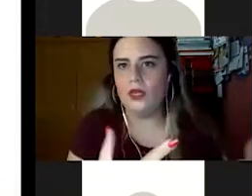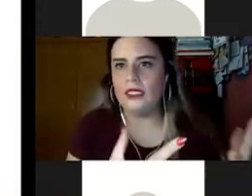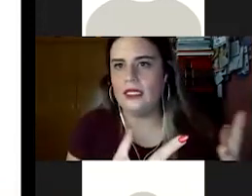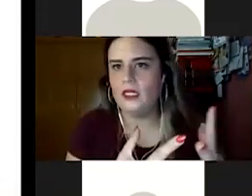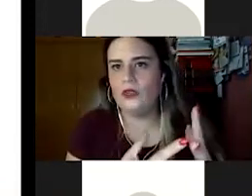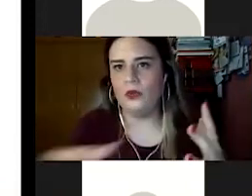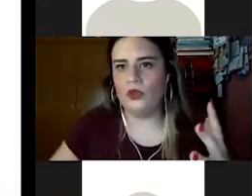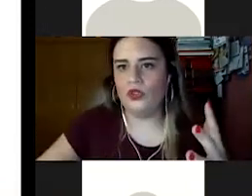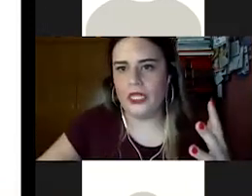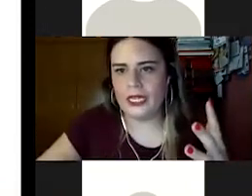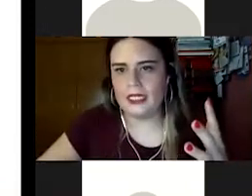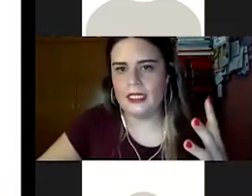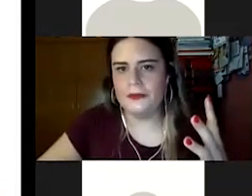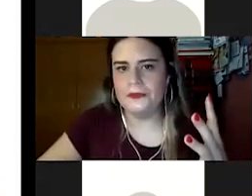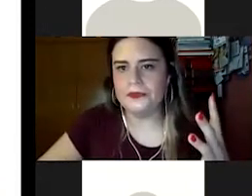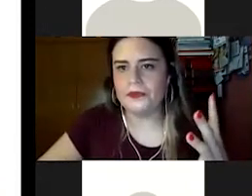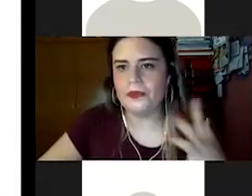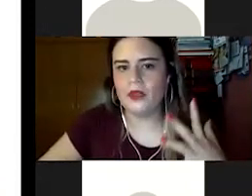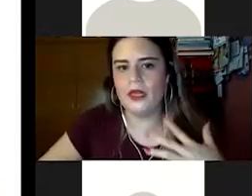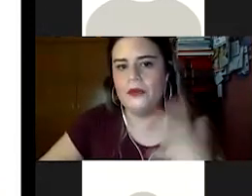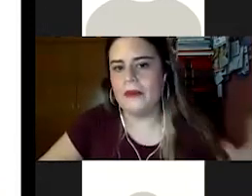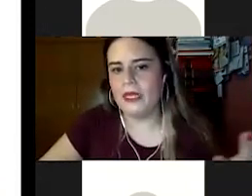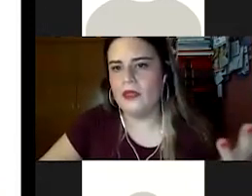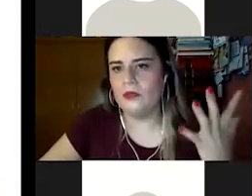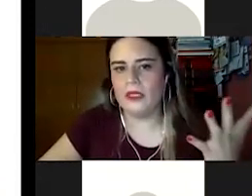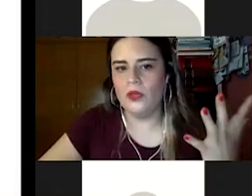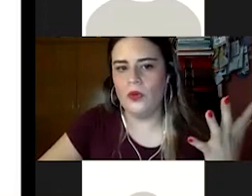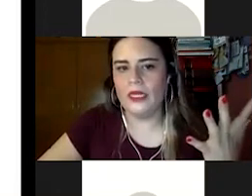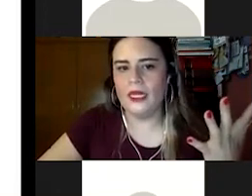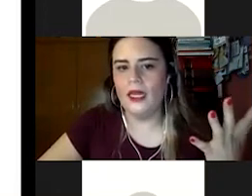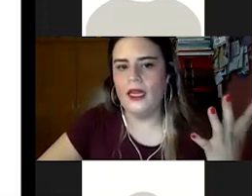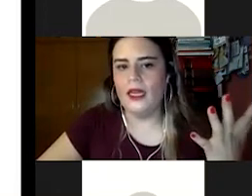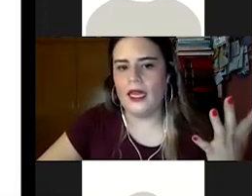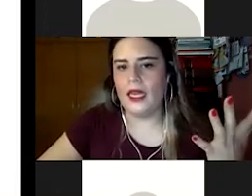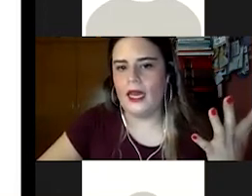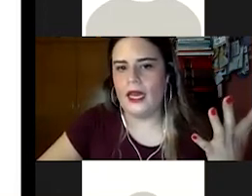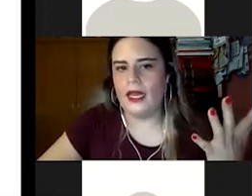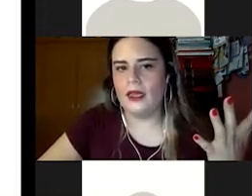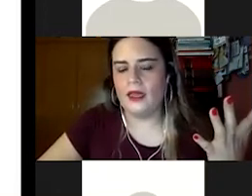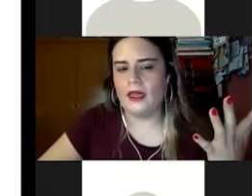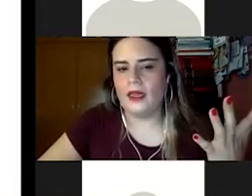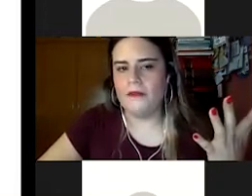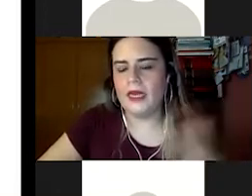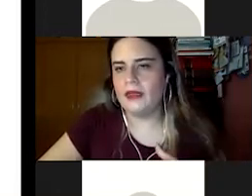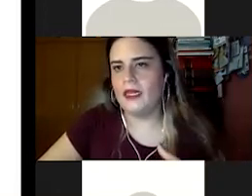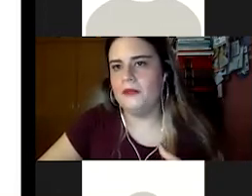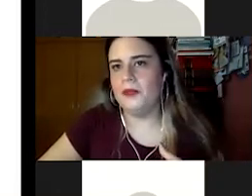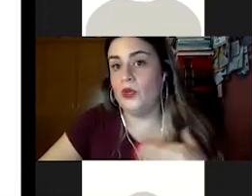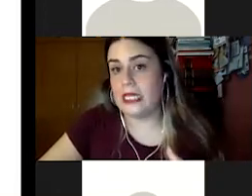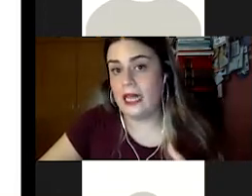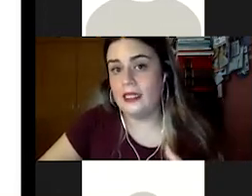presenta lo que está haciendo por los ODS, obviamente tomando en cuenta que hay